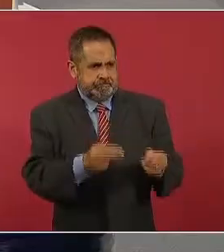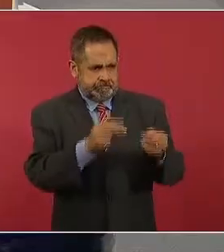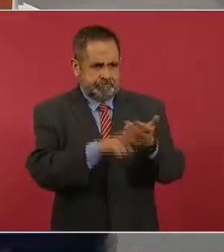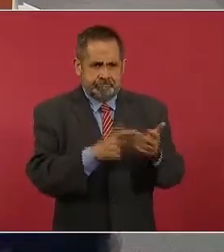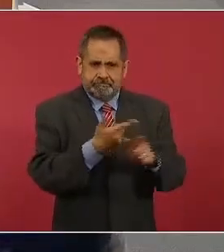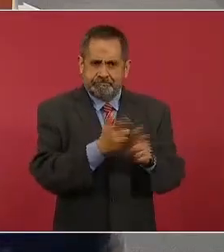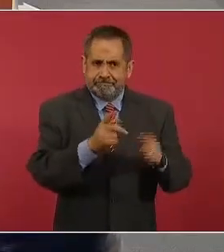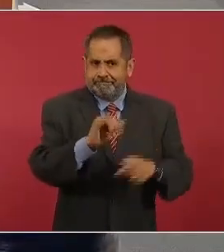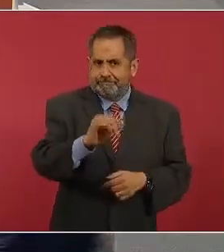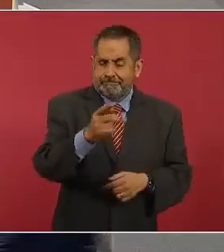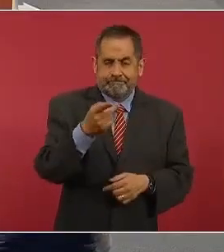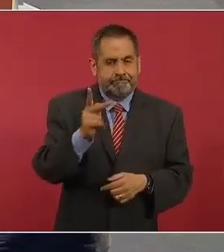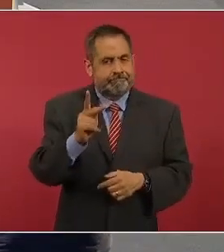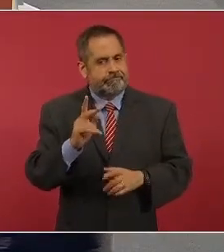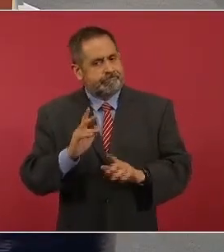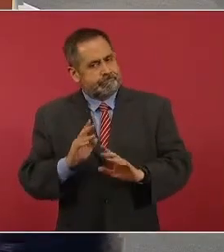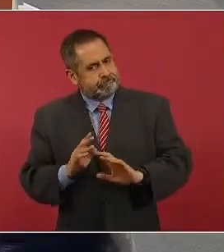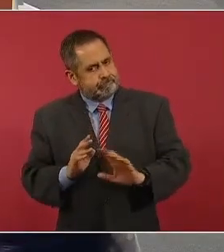pero